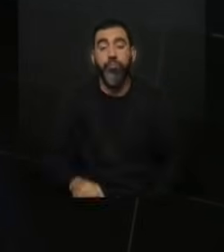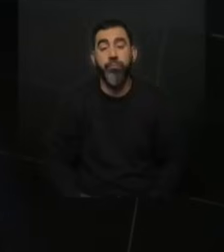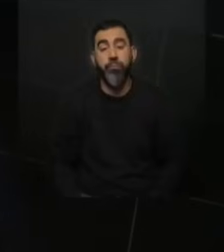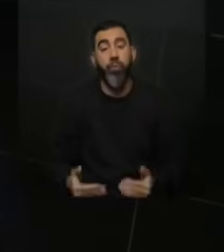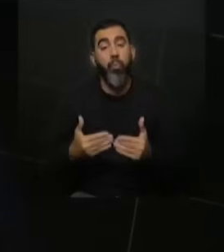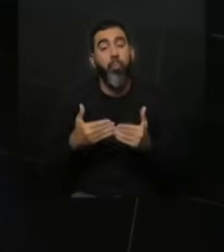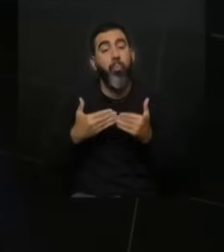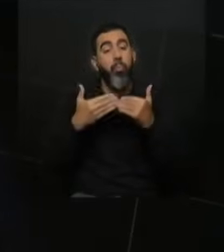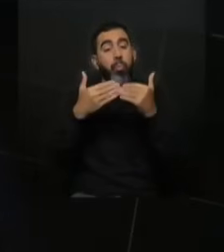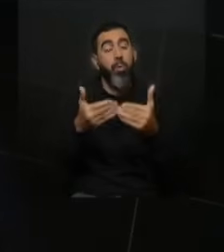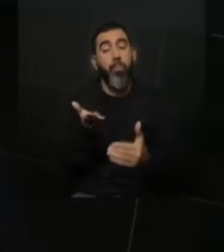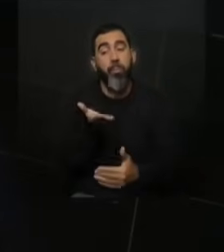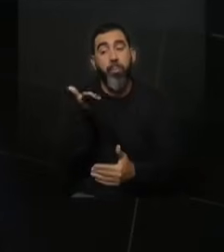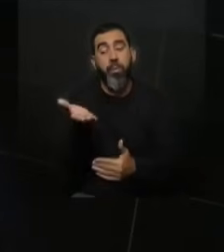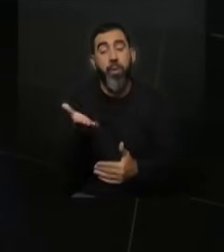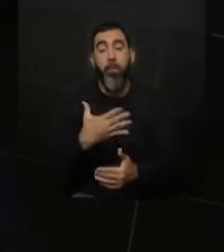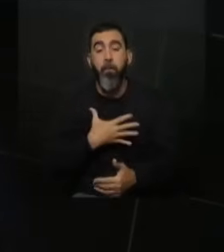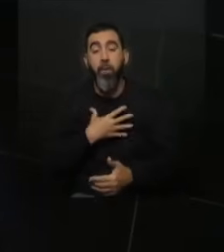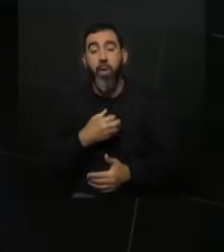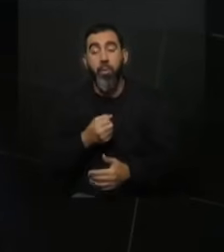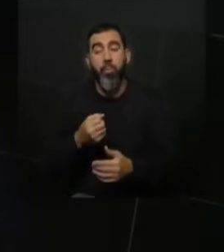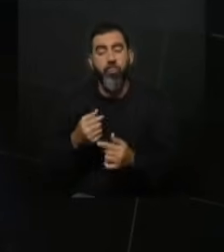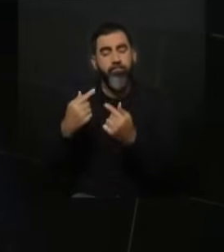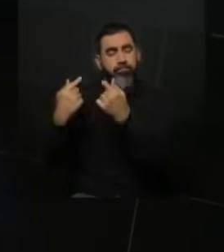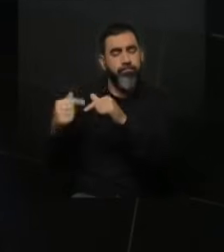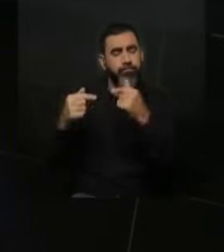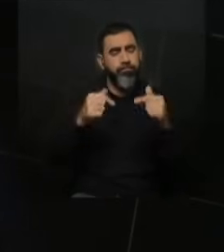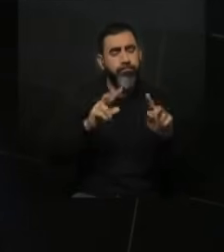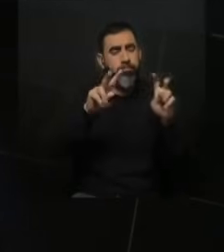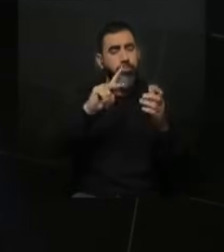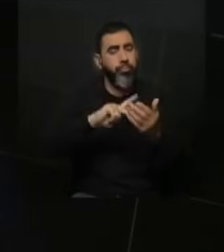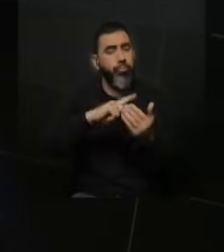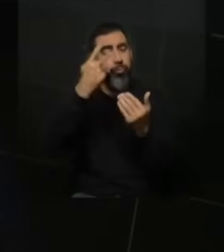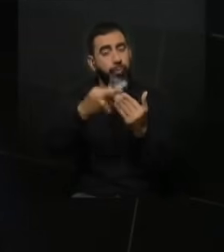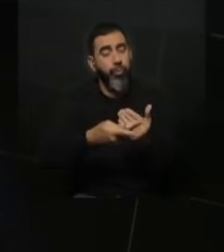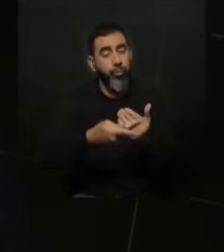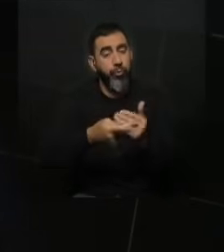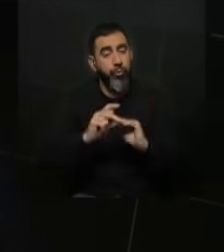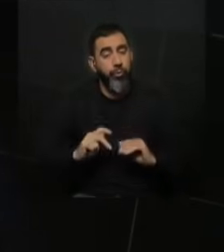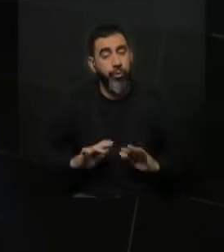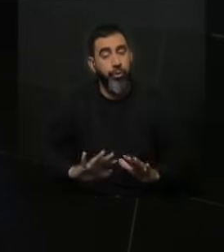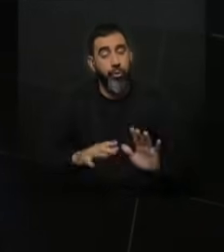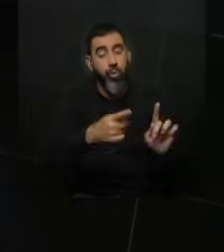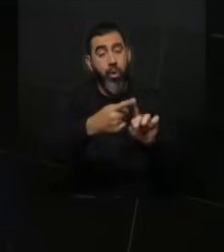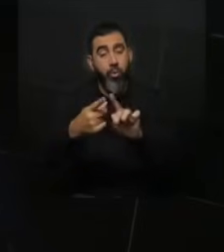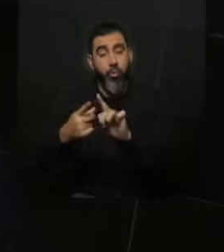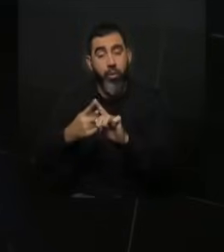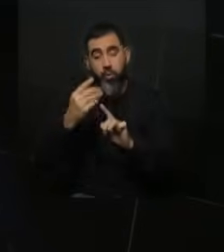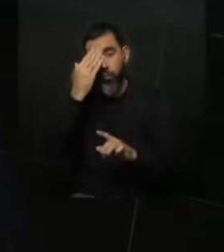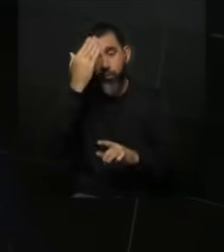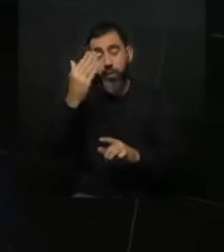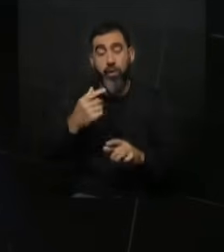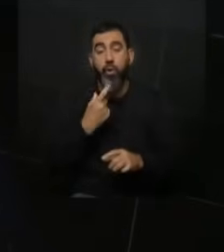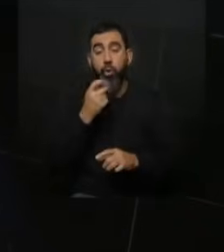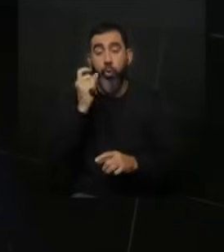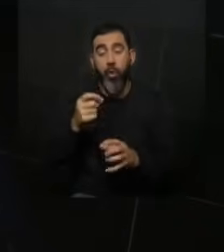la prórroga fue solicitada por el Partido Nacional por diferencia juntamente con el proyecto que laboraron y que acordaron desde el frente amplio